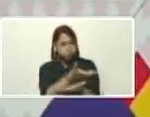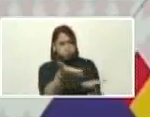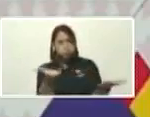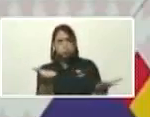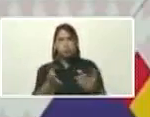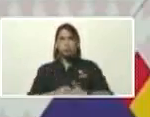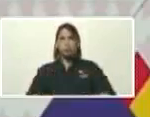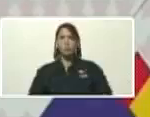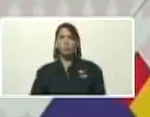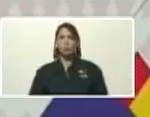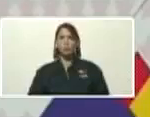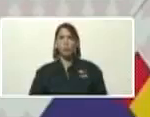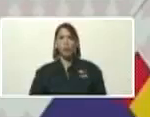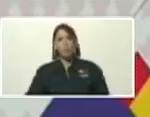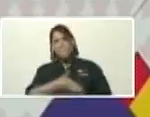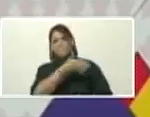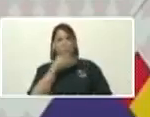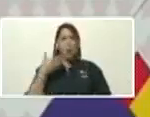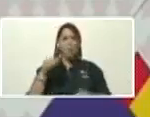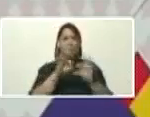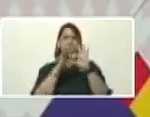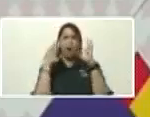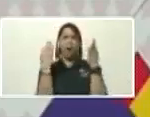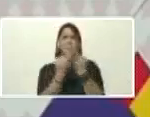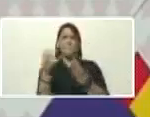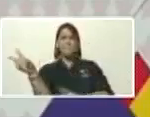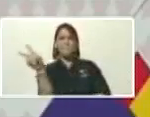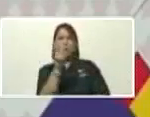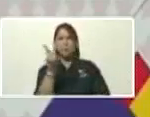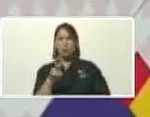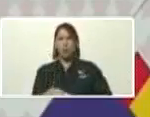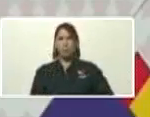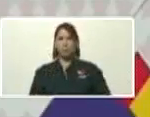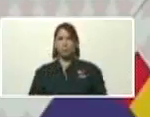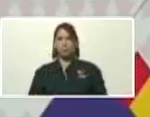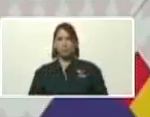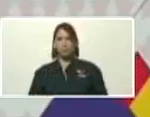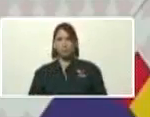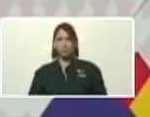trabajadoras. Viene lo mejor para la familia venezolana.